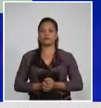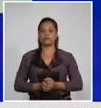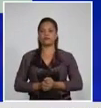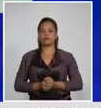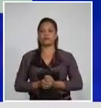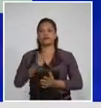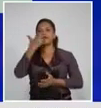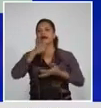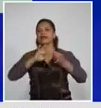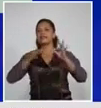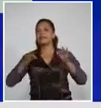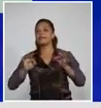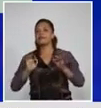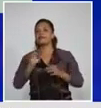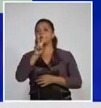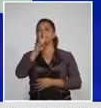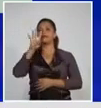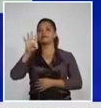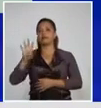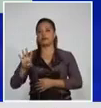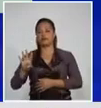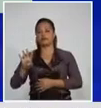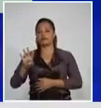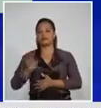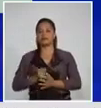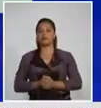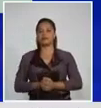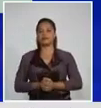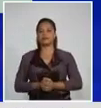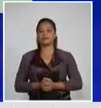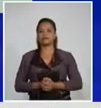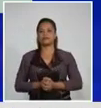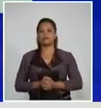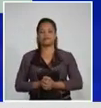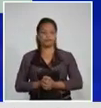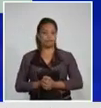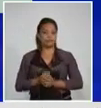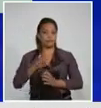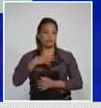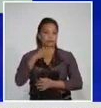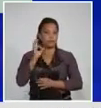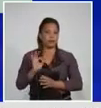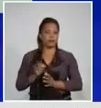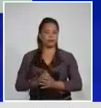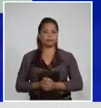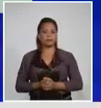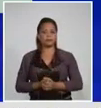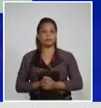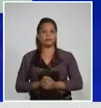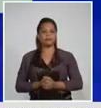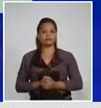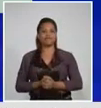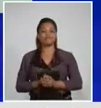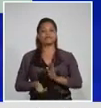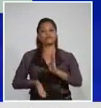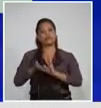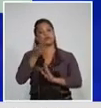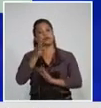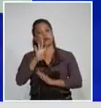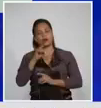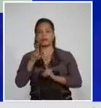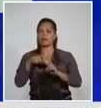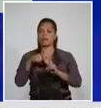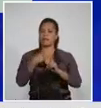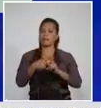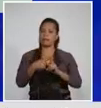Artemisa confirma 24 casos autóctonos ayer, discretamente superior, 4 más, y